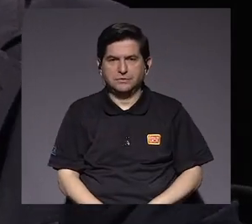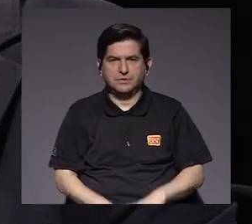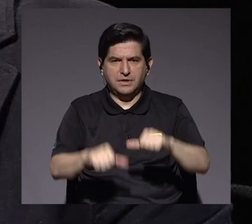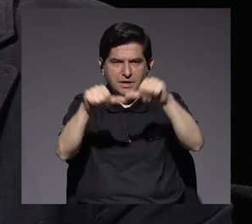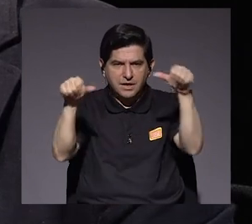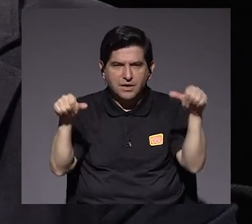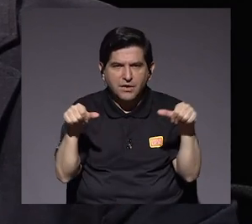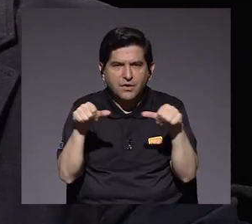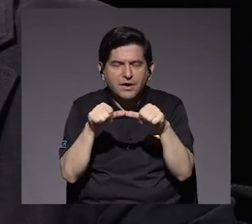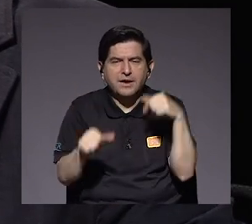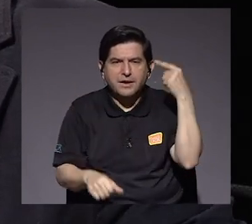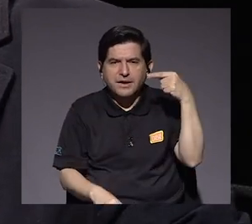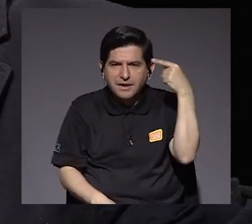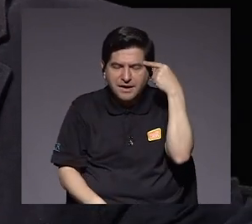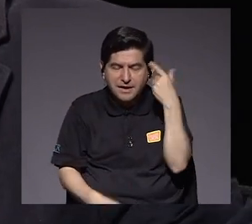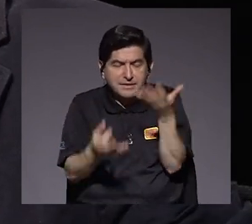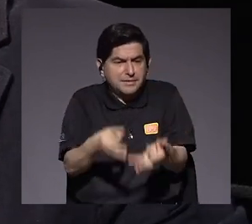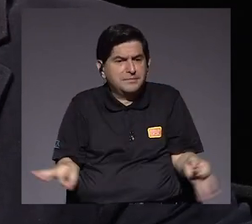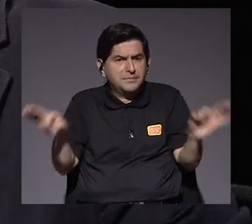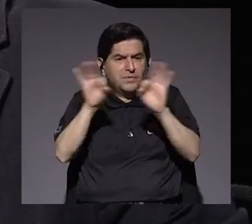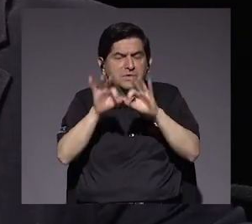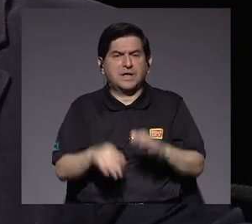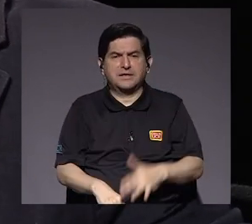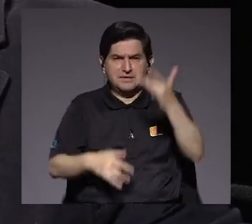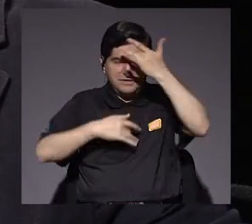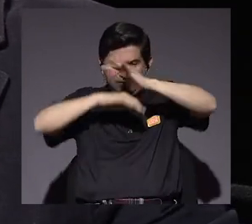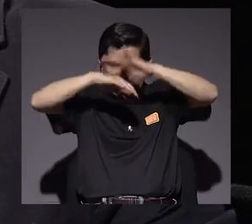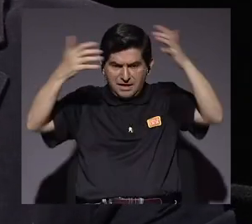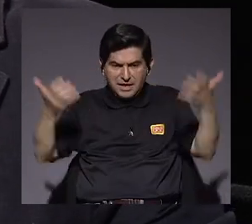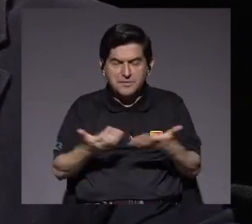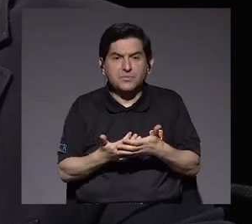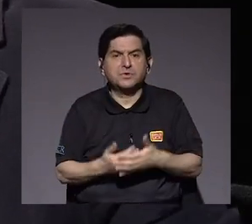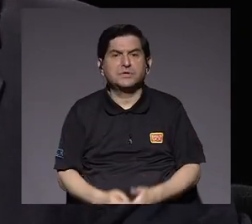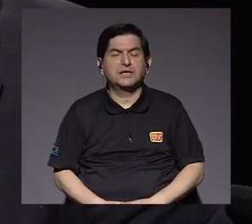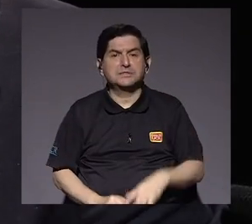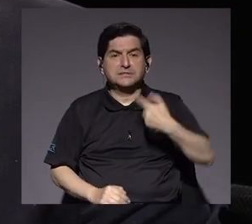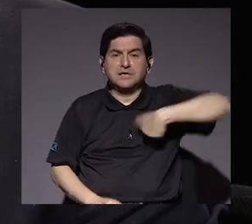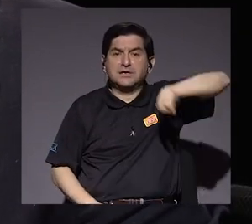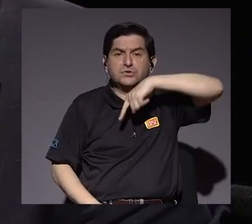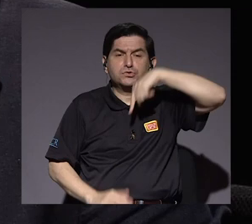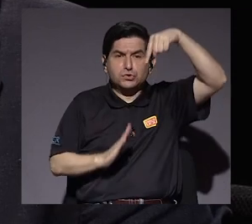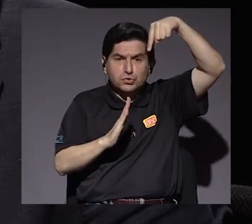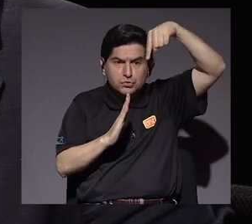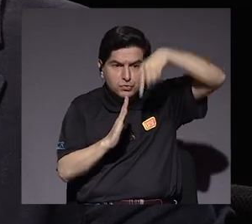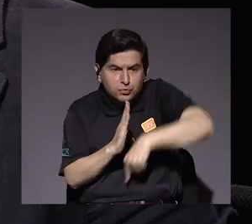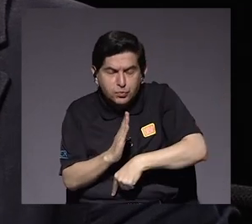parece, digamos, siempre dentro del área del estatal, me parece que es importante porque la pandemia nos hizo tocar fondo.